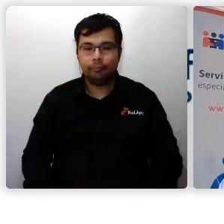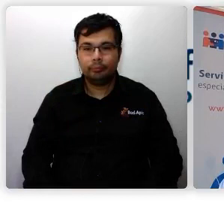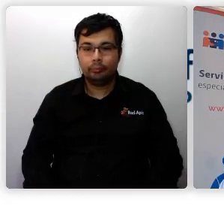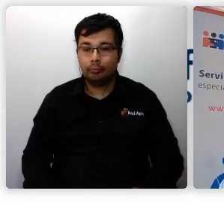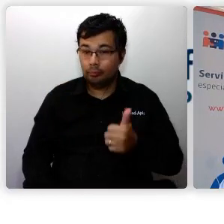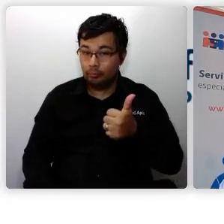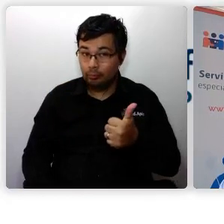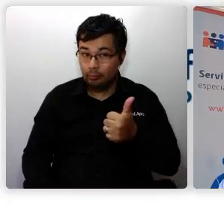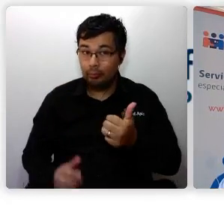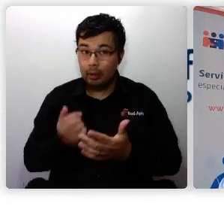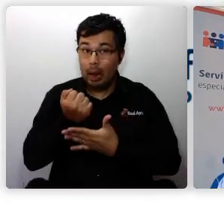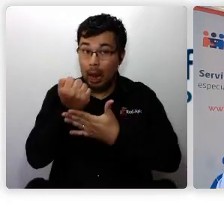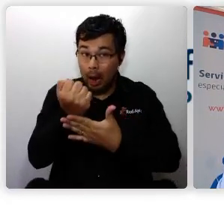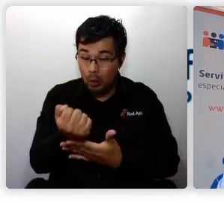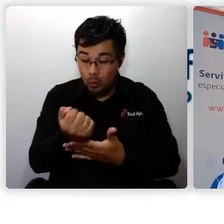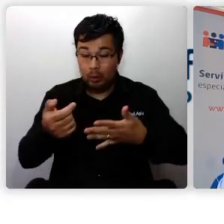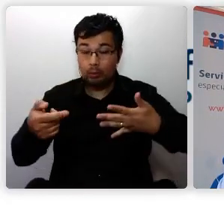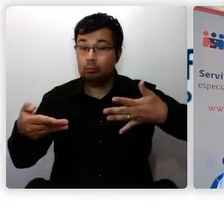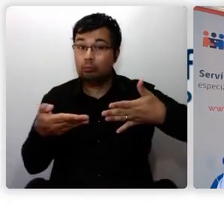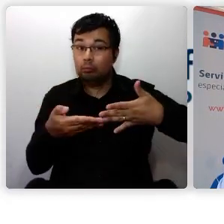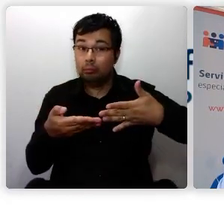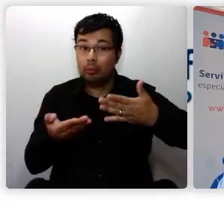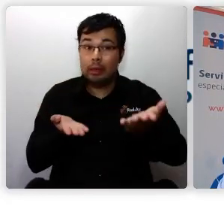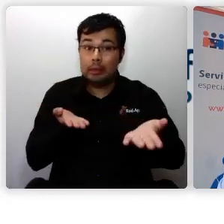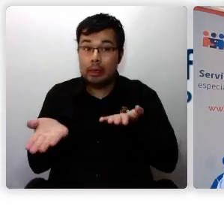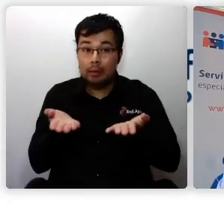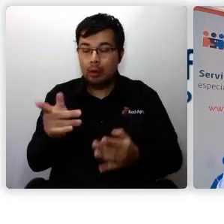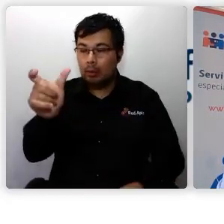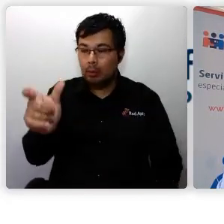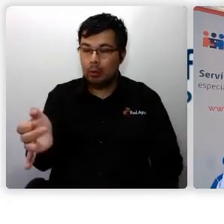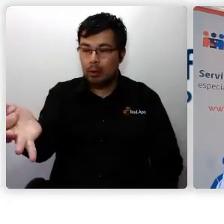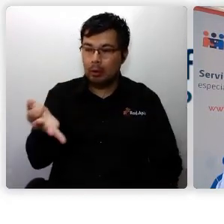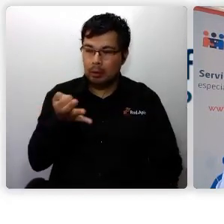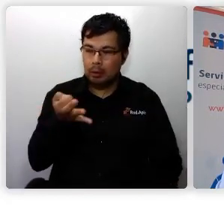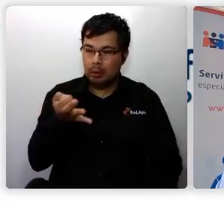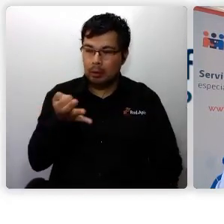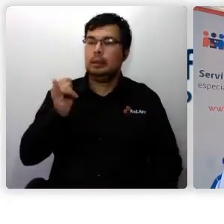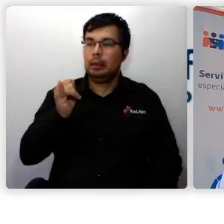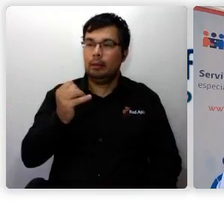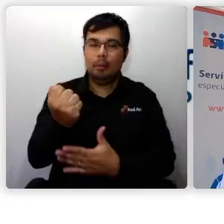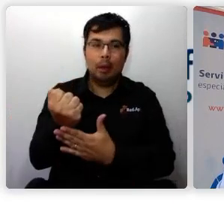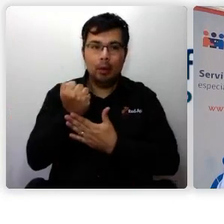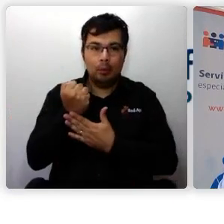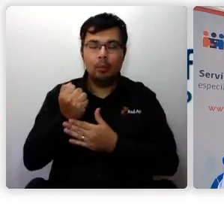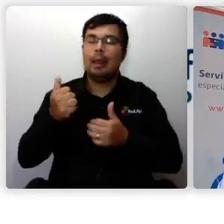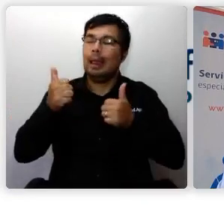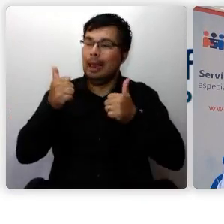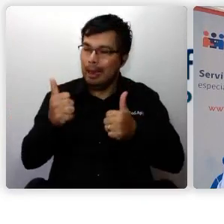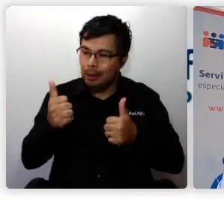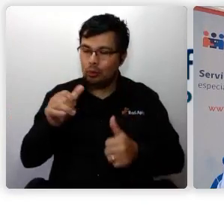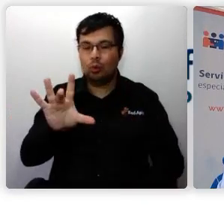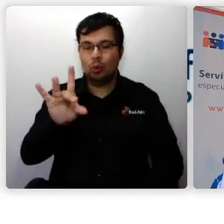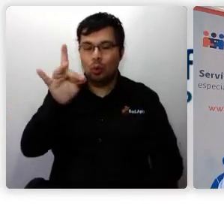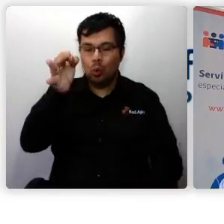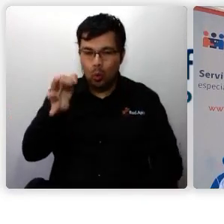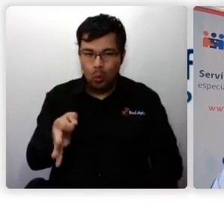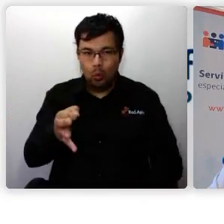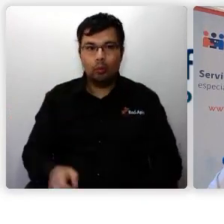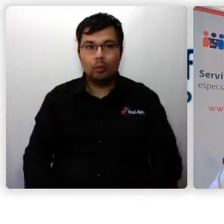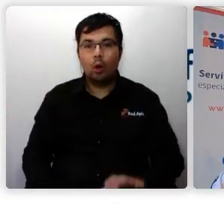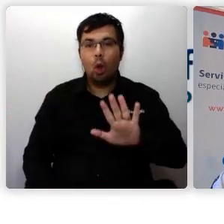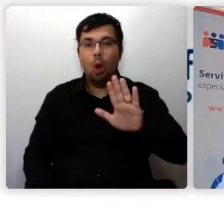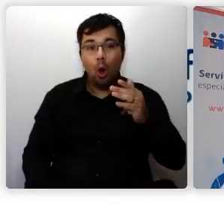servicio? Y la persona que nos contactó nos dice, sí, me sirve, y realmente eso es lo que yo necesito. Y no lo sé, no lo tengo claro,